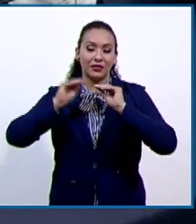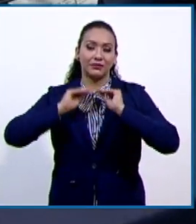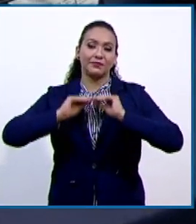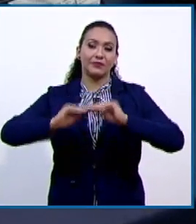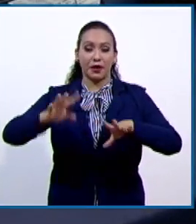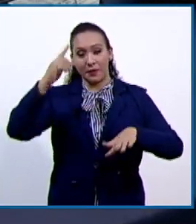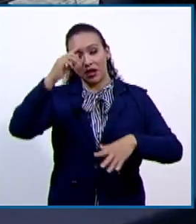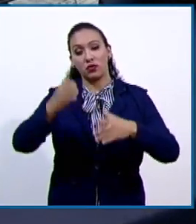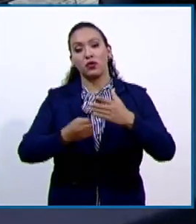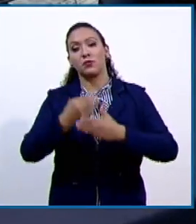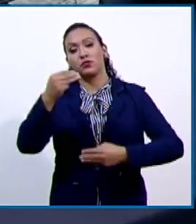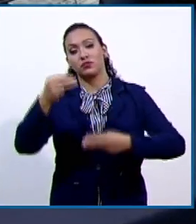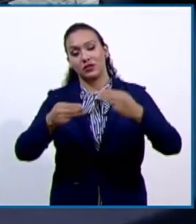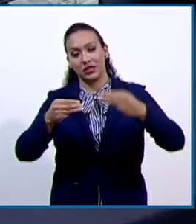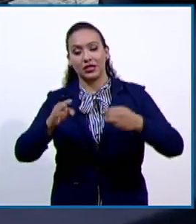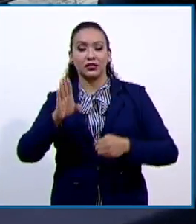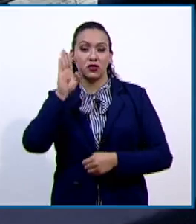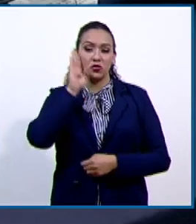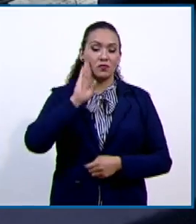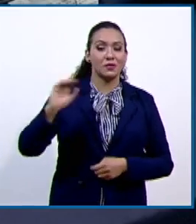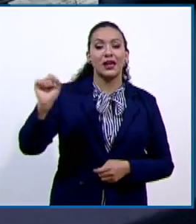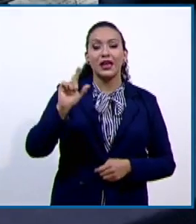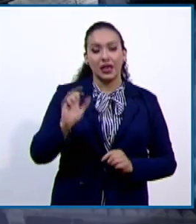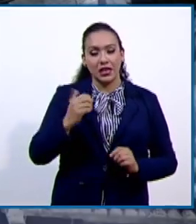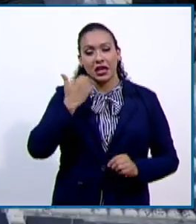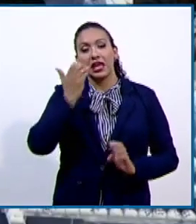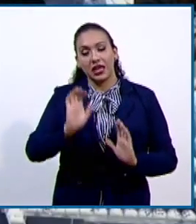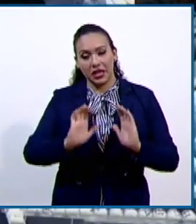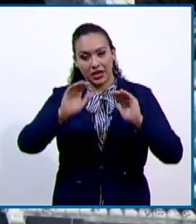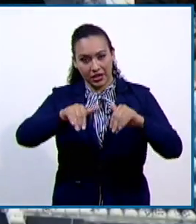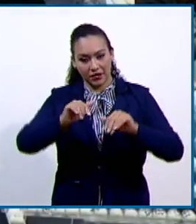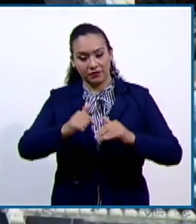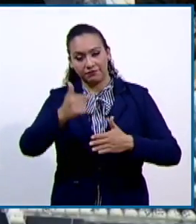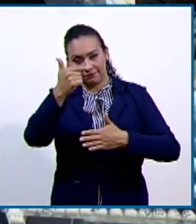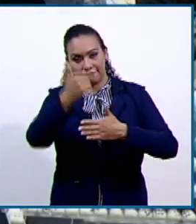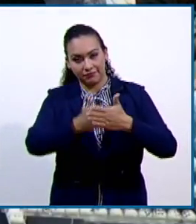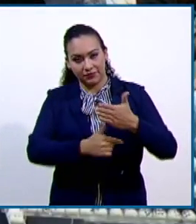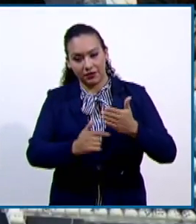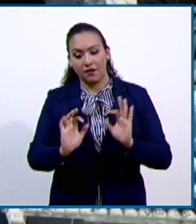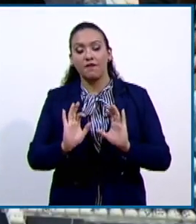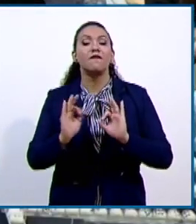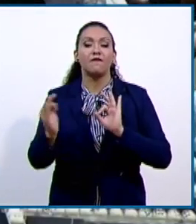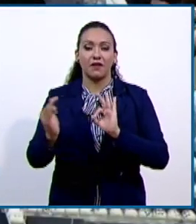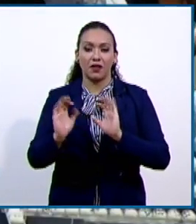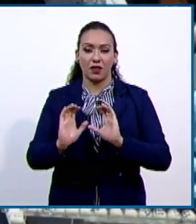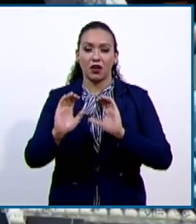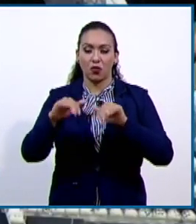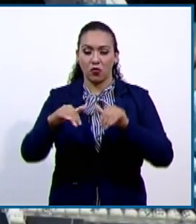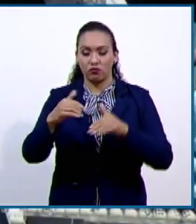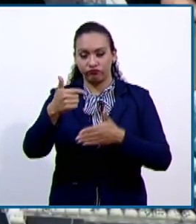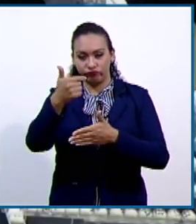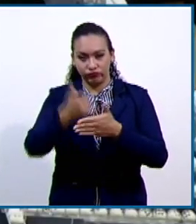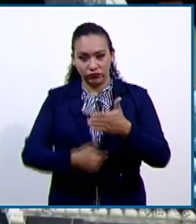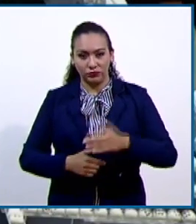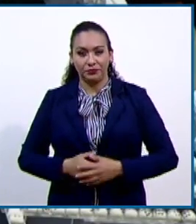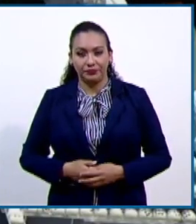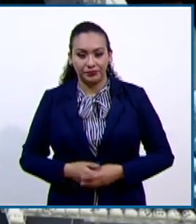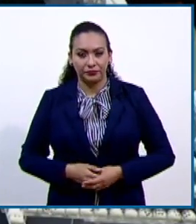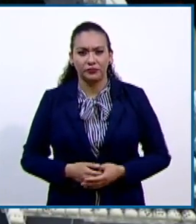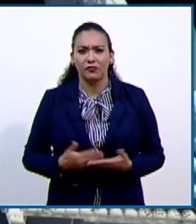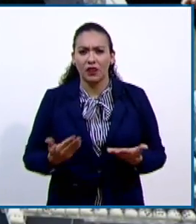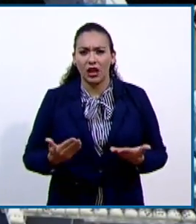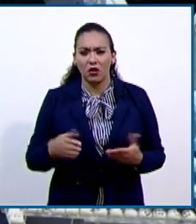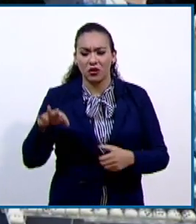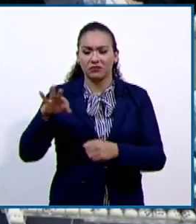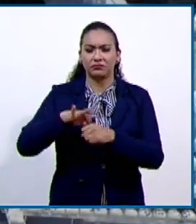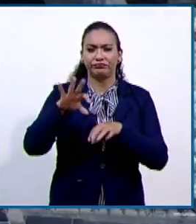de ministros, magistrados y jueces que se registraron ante el Comité de Evaluación del Poder Judicial. La insaculación